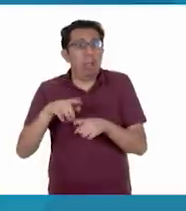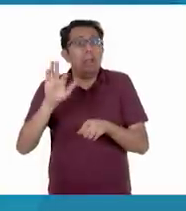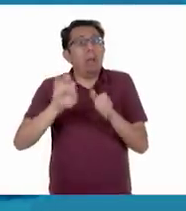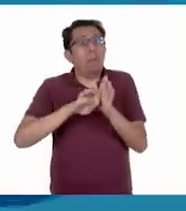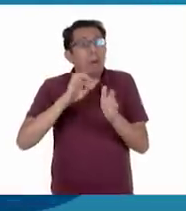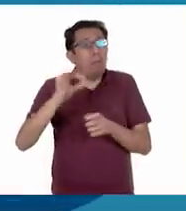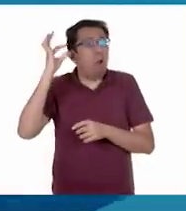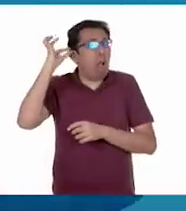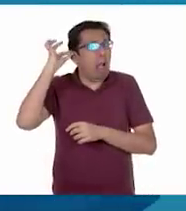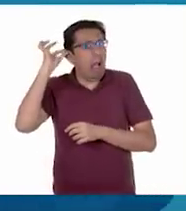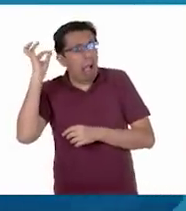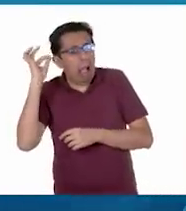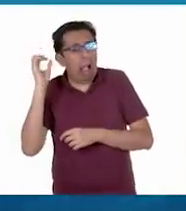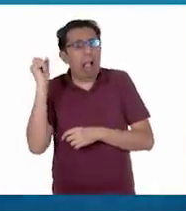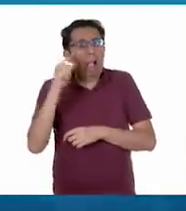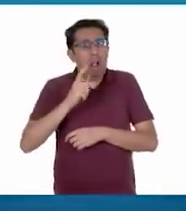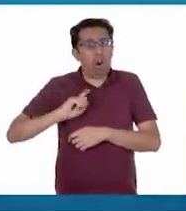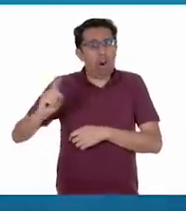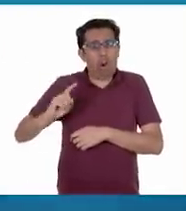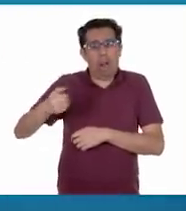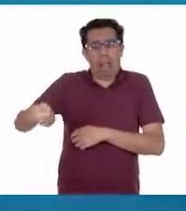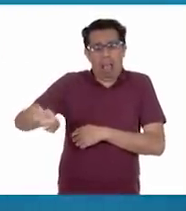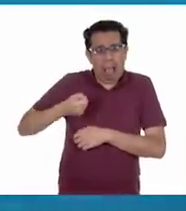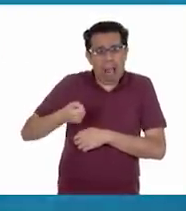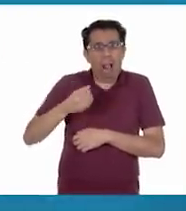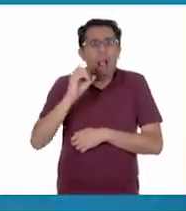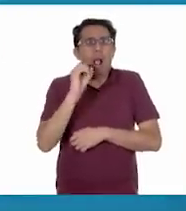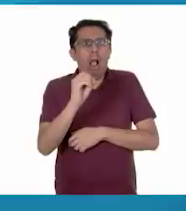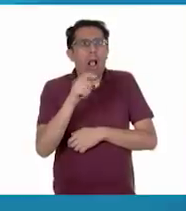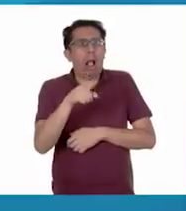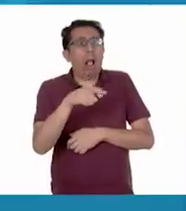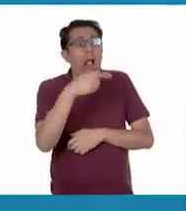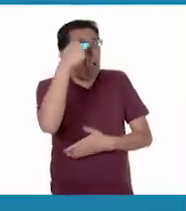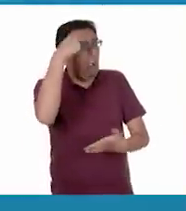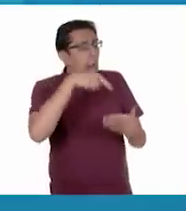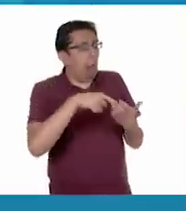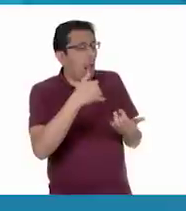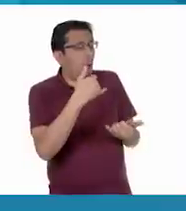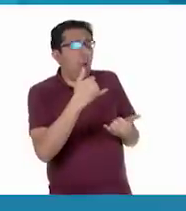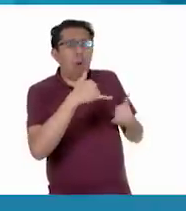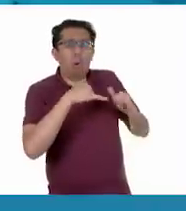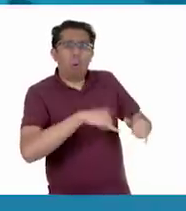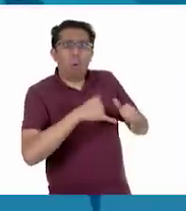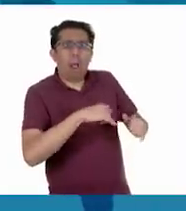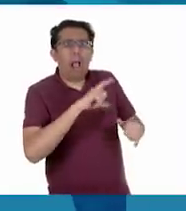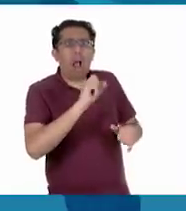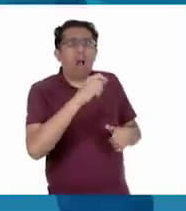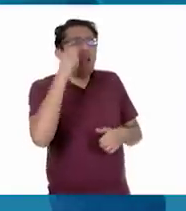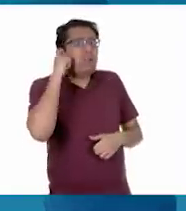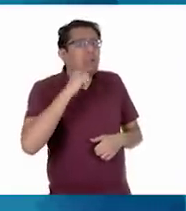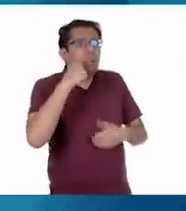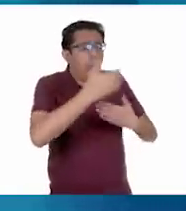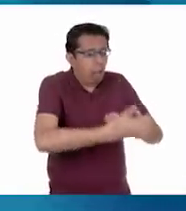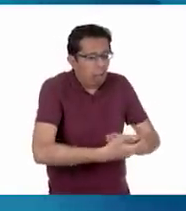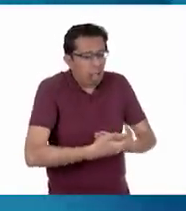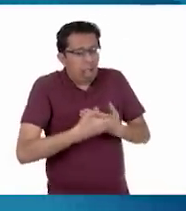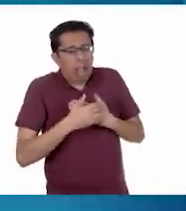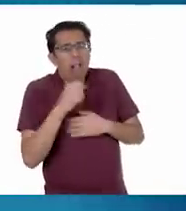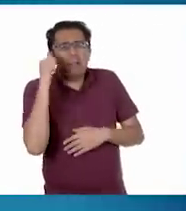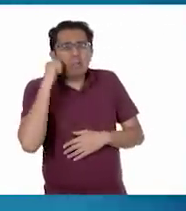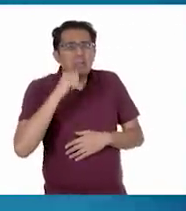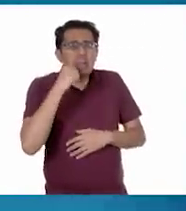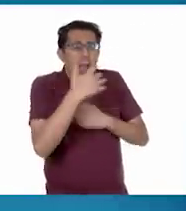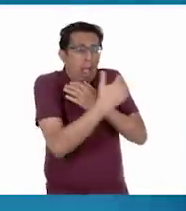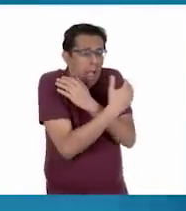las orejas, de jalarle la cola, de pensar que es un juguete o, por ejemplo, traerlo en los brazos todo el tiempo, intentar abrazarlo muy